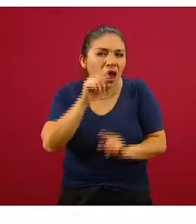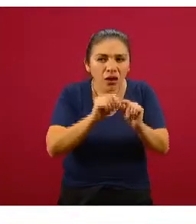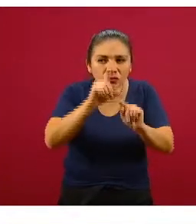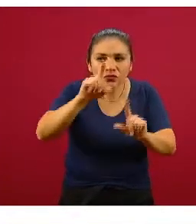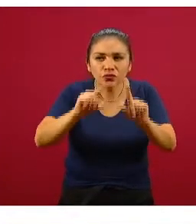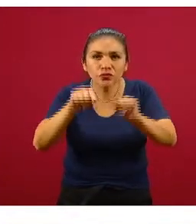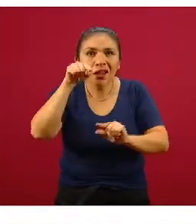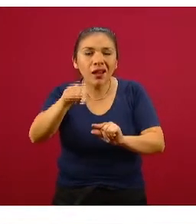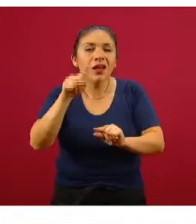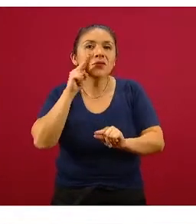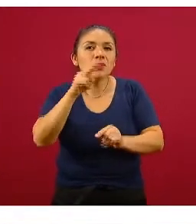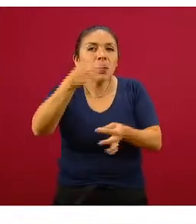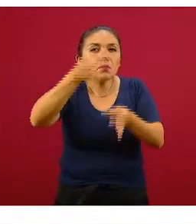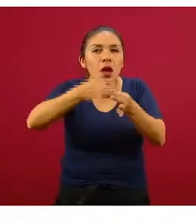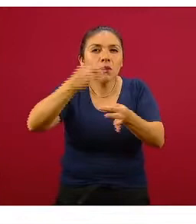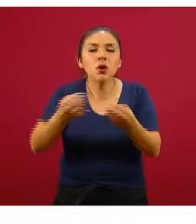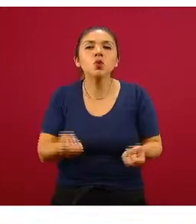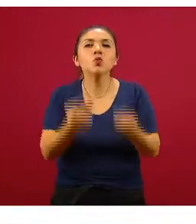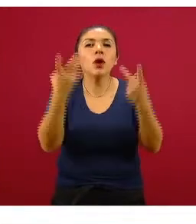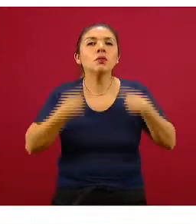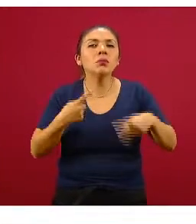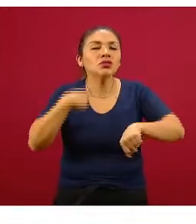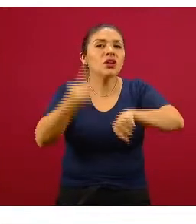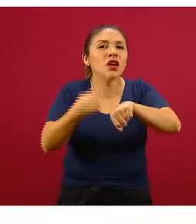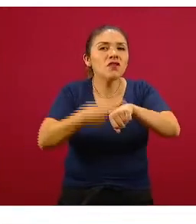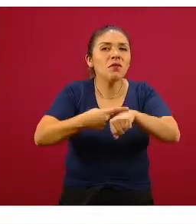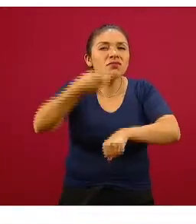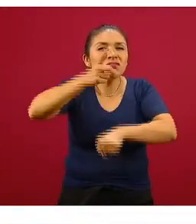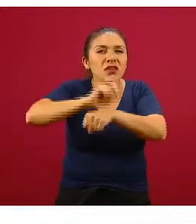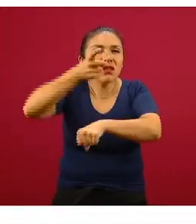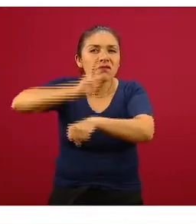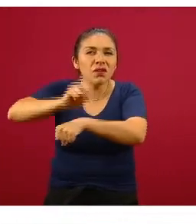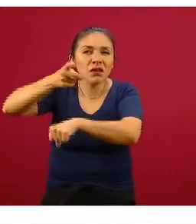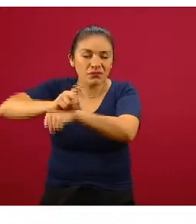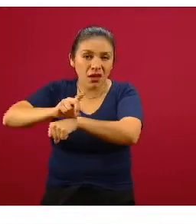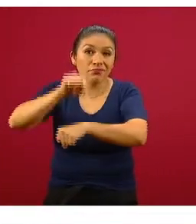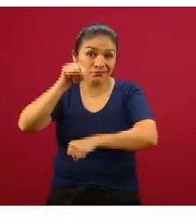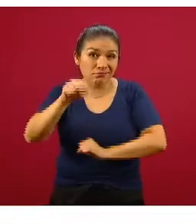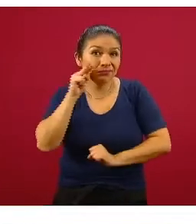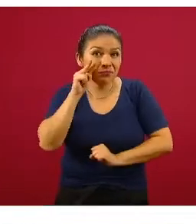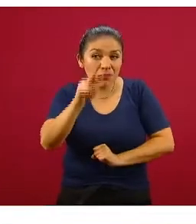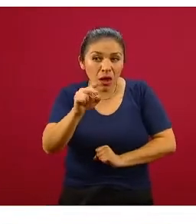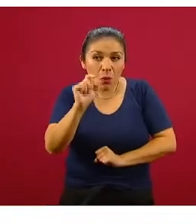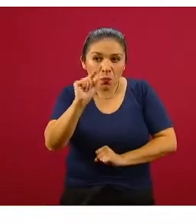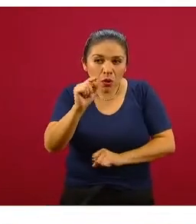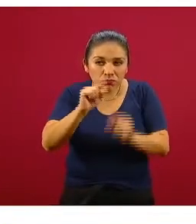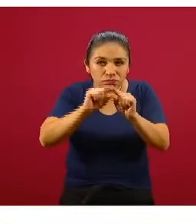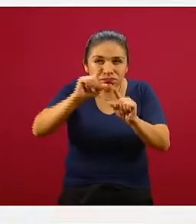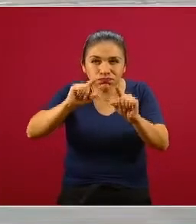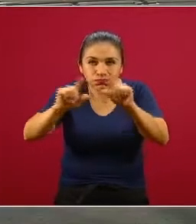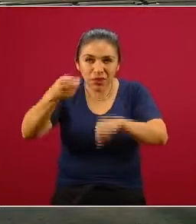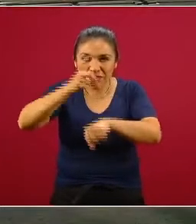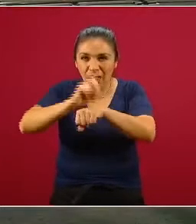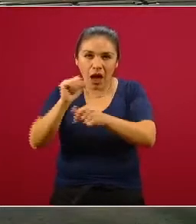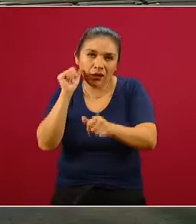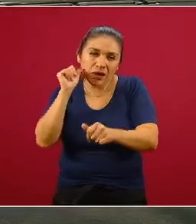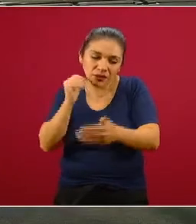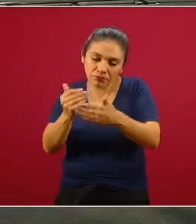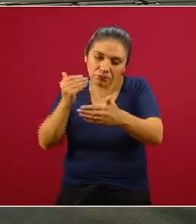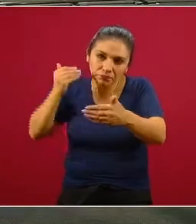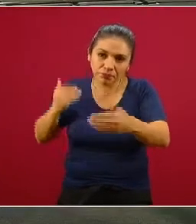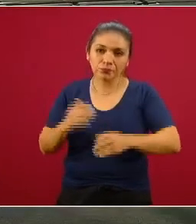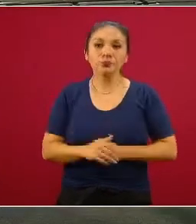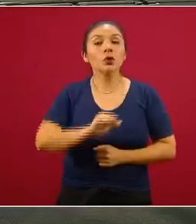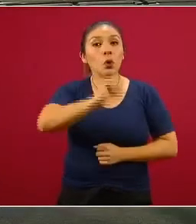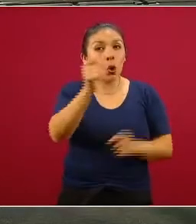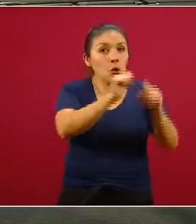han estado confirmando los casos día por día y una tendencia que vemos en los últimos días. Las siguientes